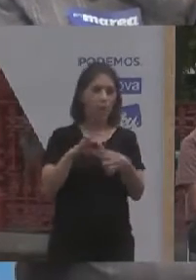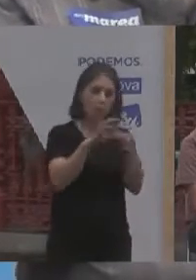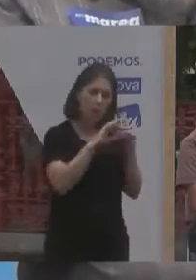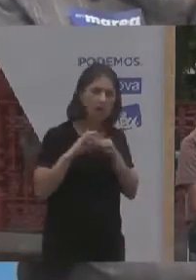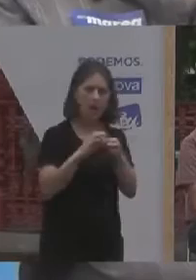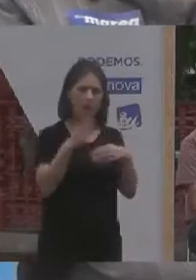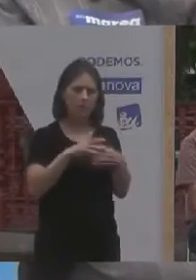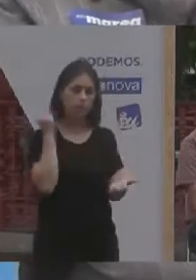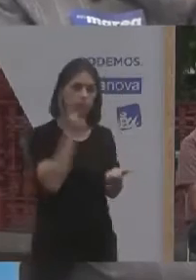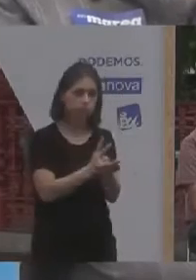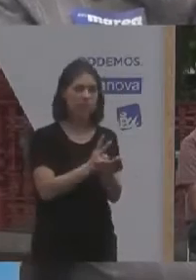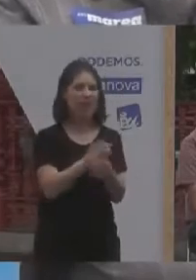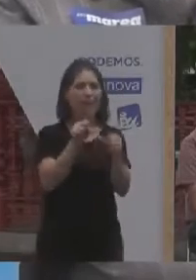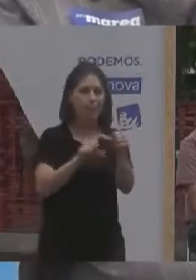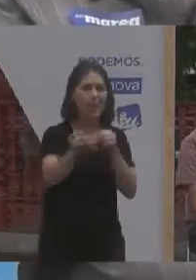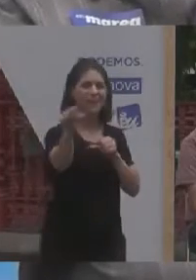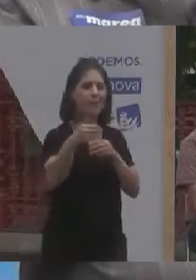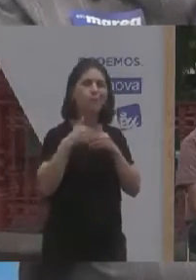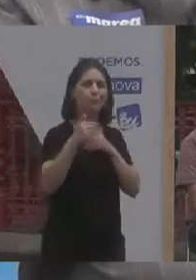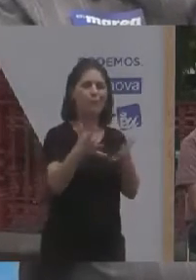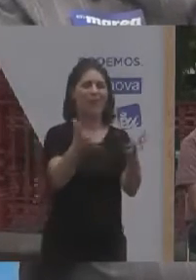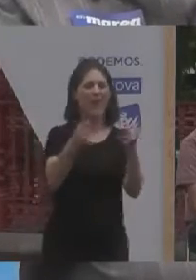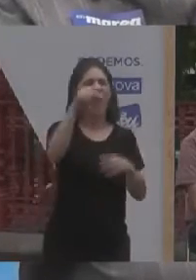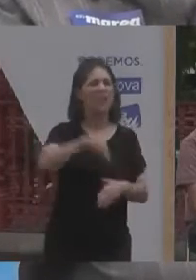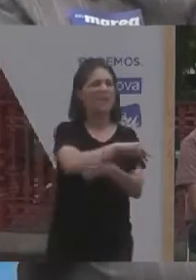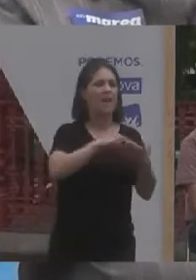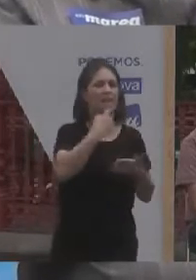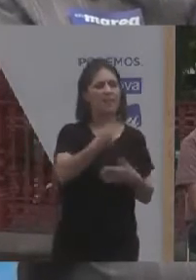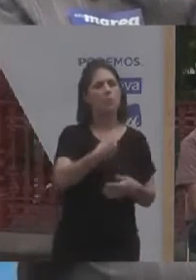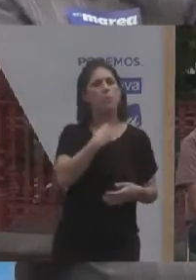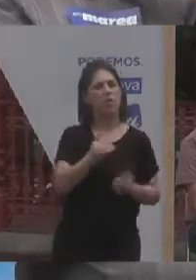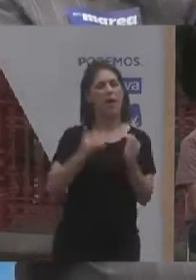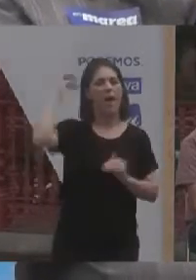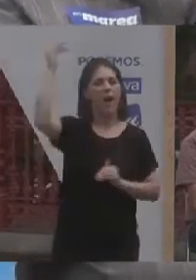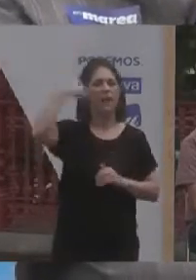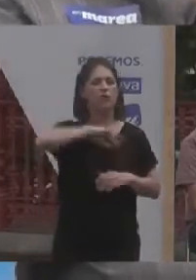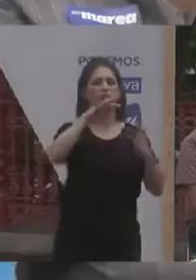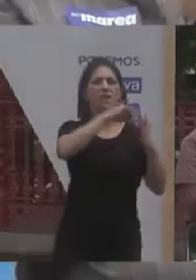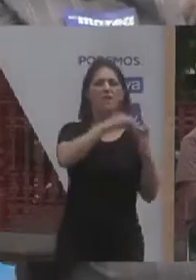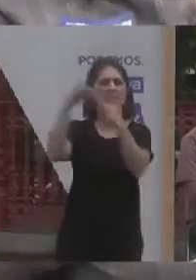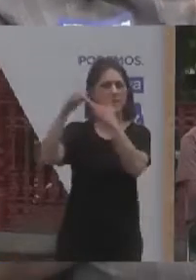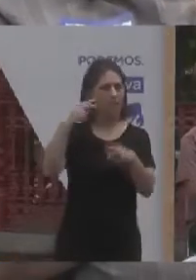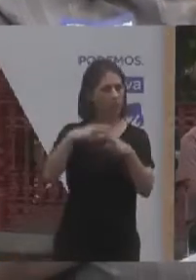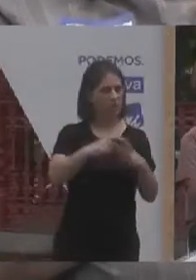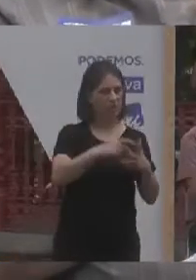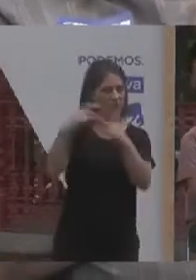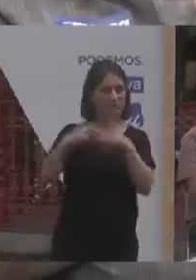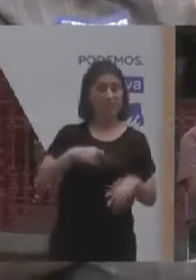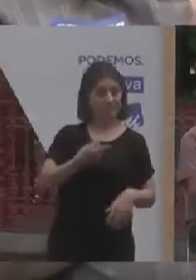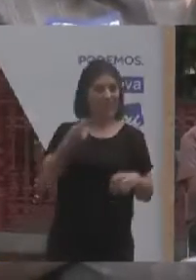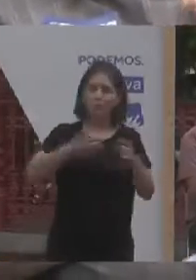empezamos a ganar o futuro. E en Galicia, hai que decilo ben alto, fomos pioneiros nesta política e afortunadamente no